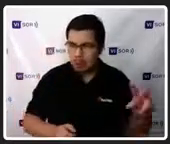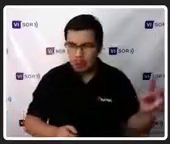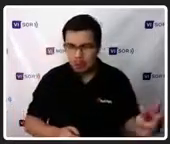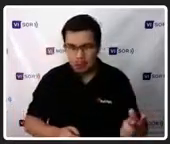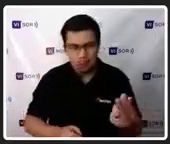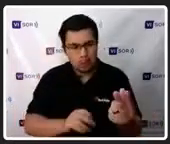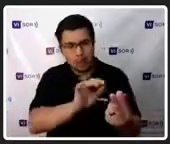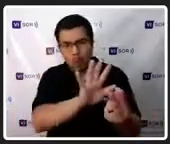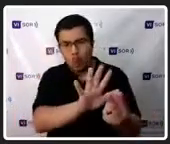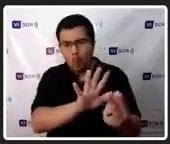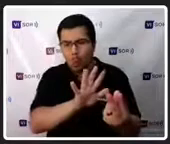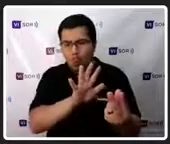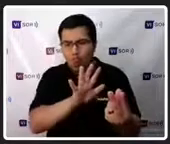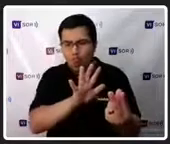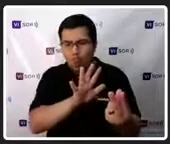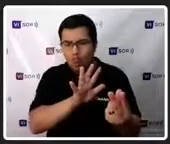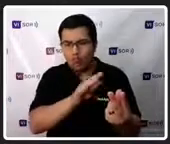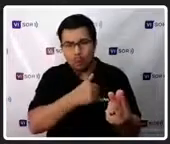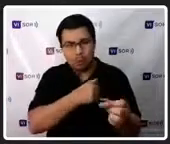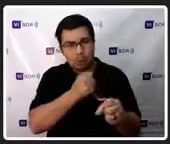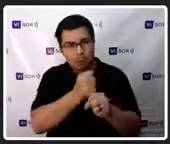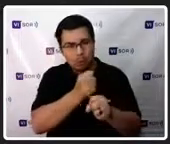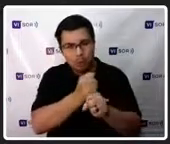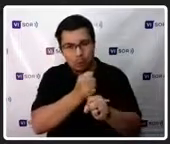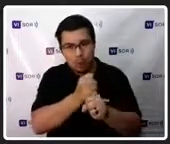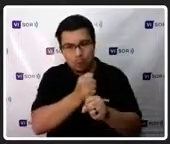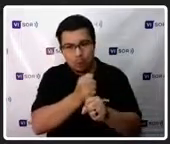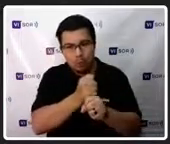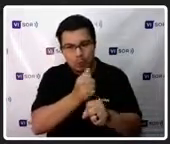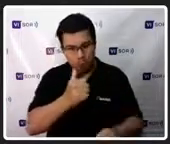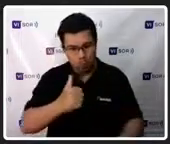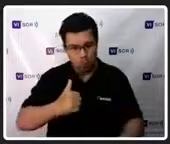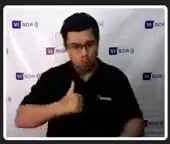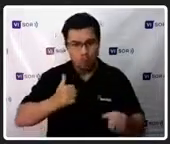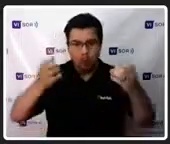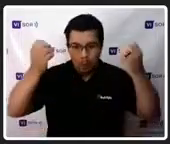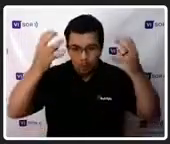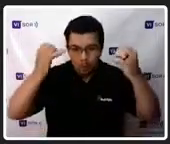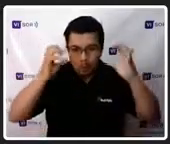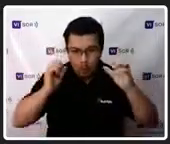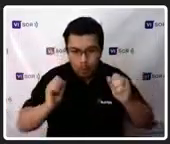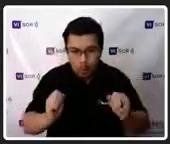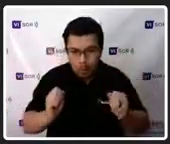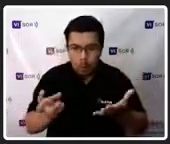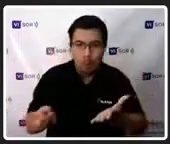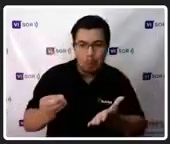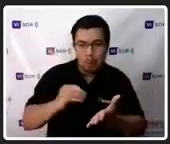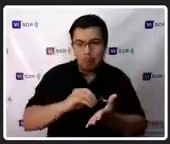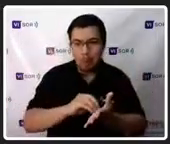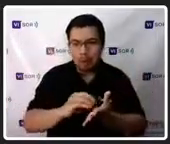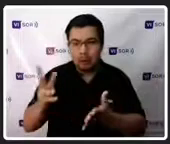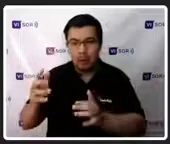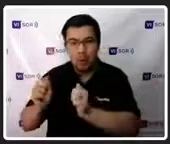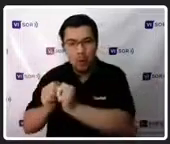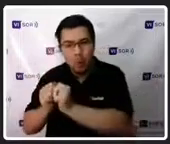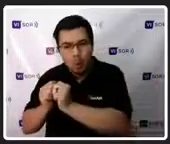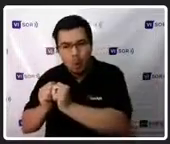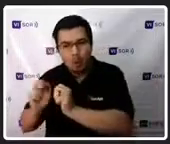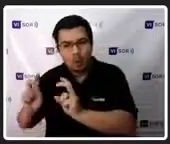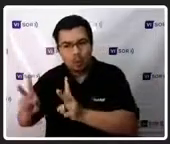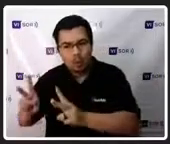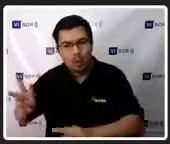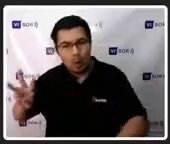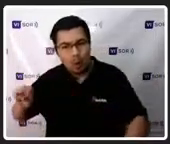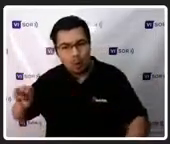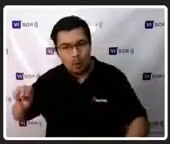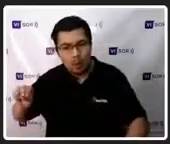yo lo pulo y aplico lo que aprendí, yo le podría sacar más trote a esto. Entonces, apliqué una técnica que me enseñaron una